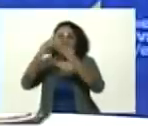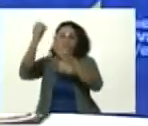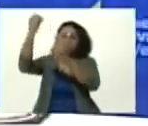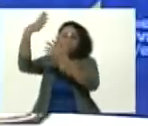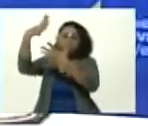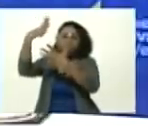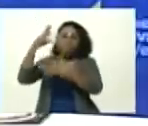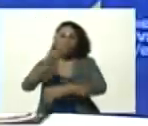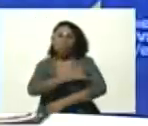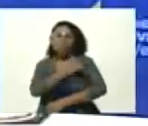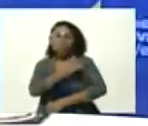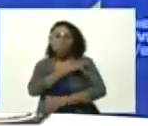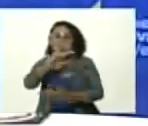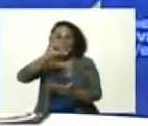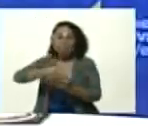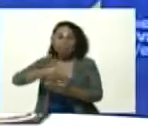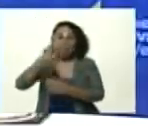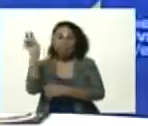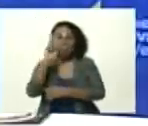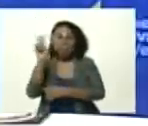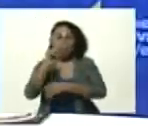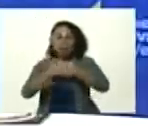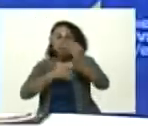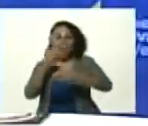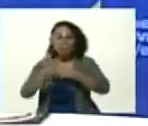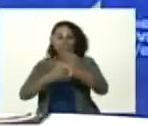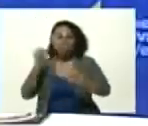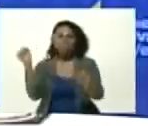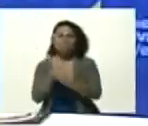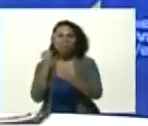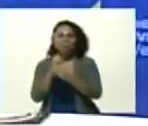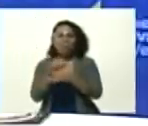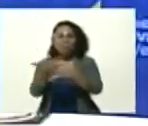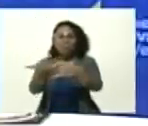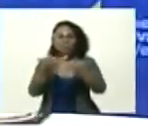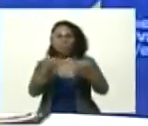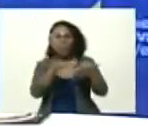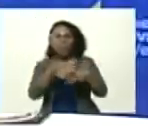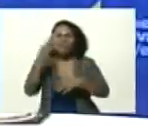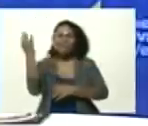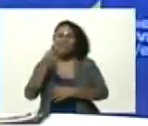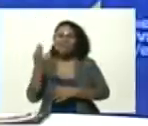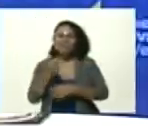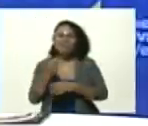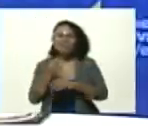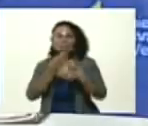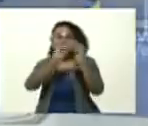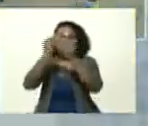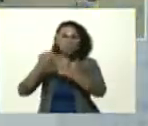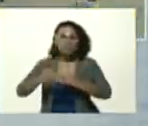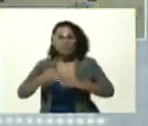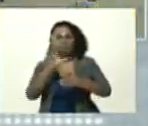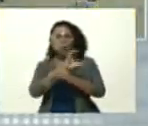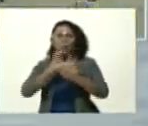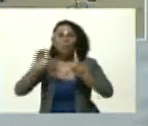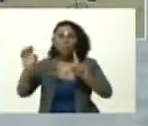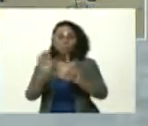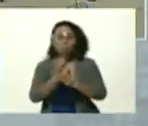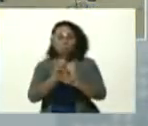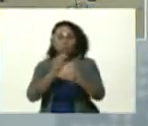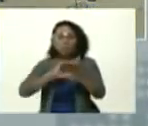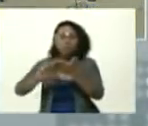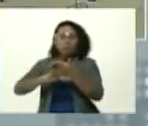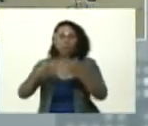La Universidad Central de Venezuela se está haciendo una labor bella, de verdad, de recuperación patrimonial, de